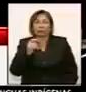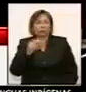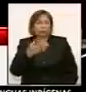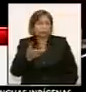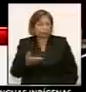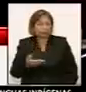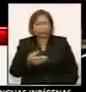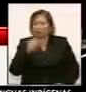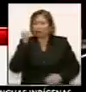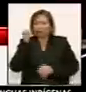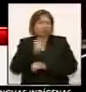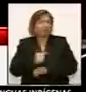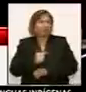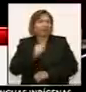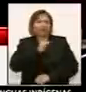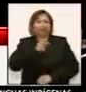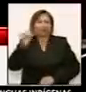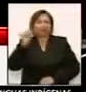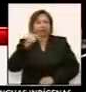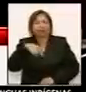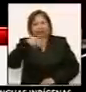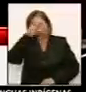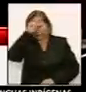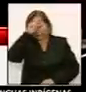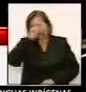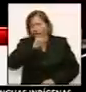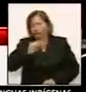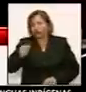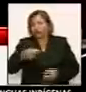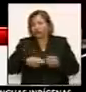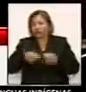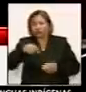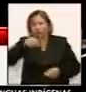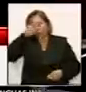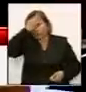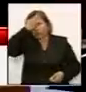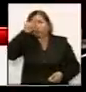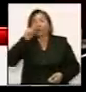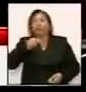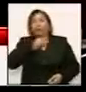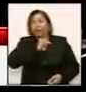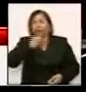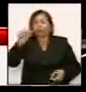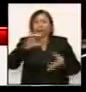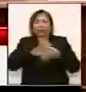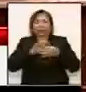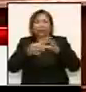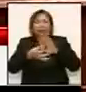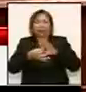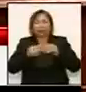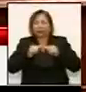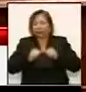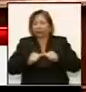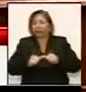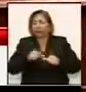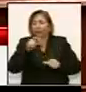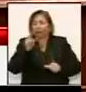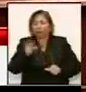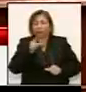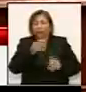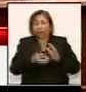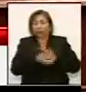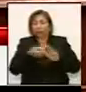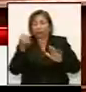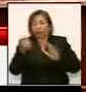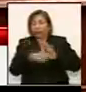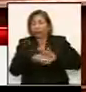patria, traidores al país, beneficiaron a la empresa contra el Perú. Esos traidores deben ser cadena perpetua de por vida. Ellos, además del